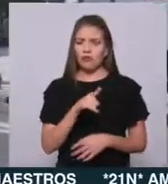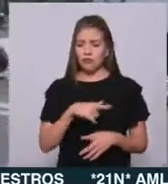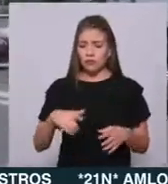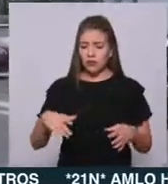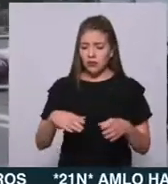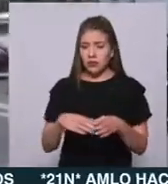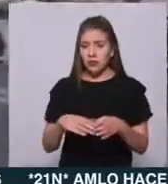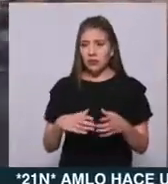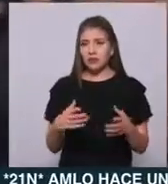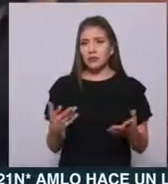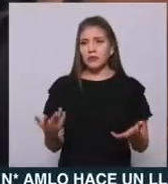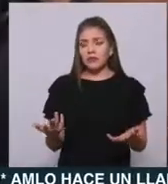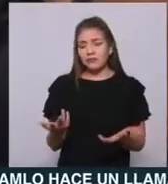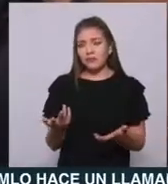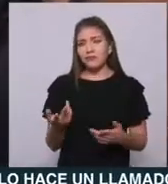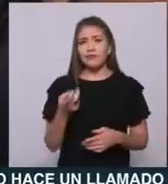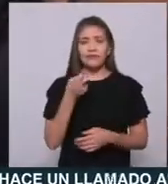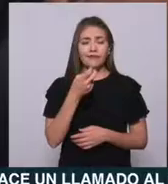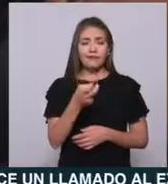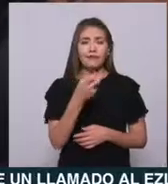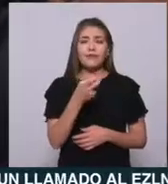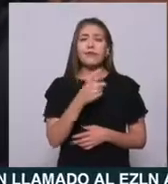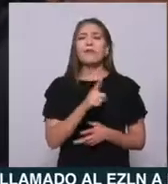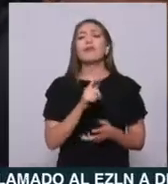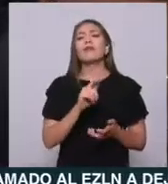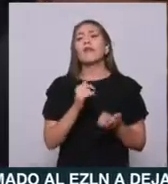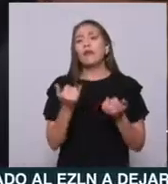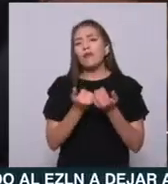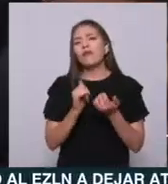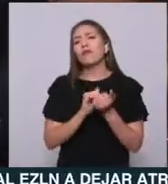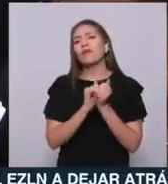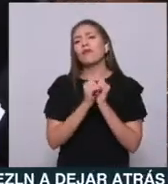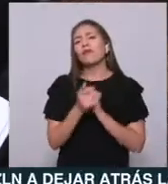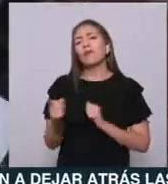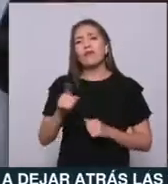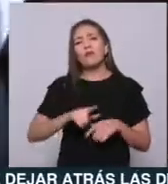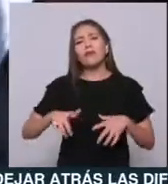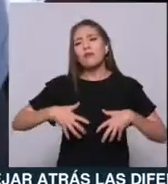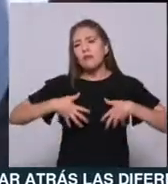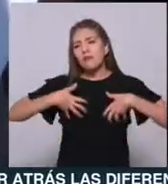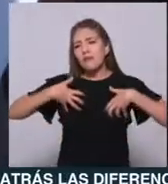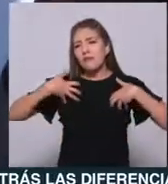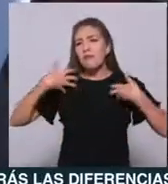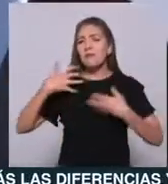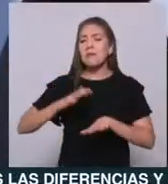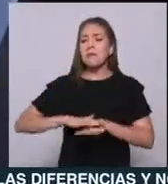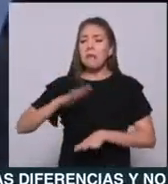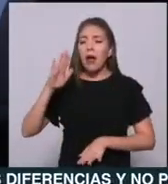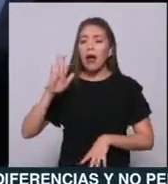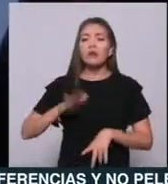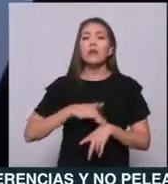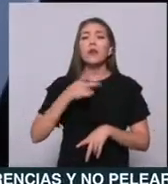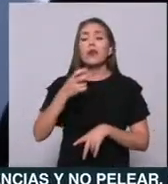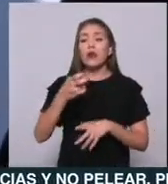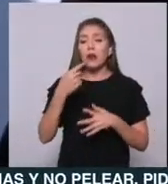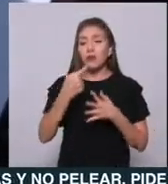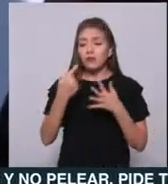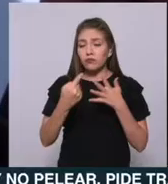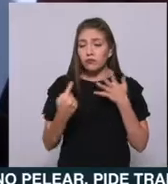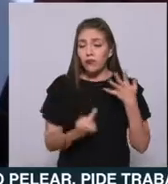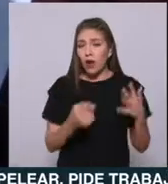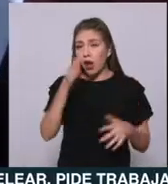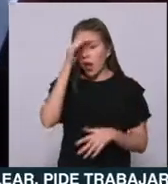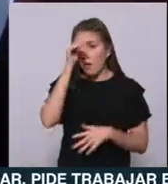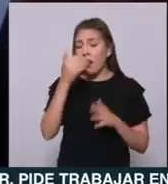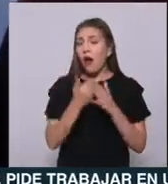a usted? Eso enardeció los ánimos también, porque evidentemente ese tipo de acuerdos que se tomaran en esa mesa que